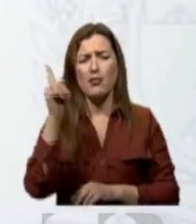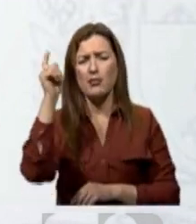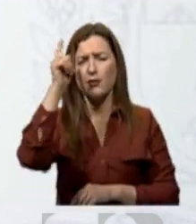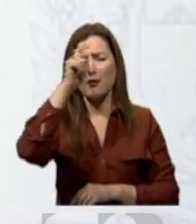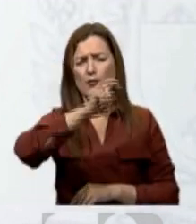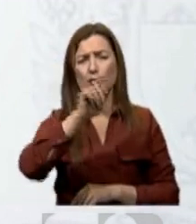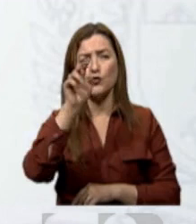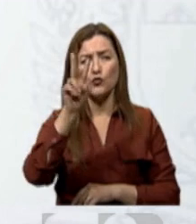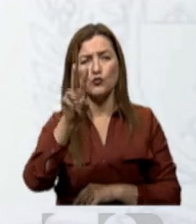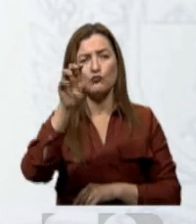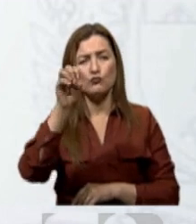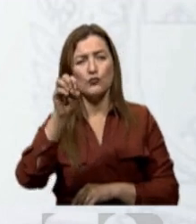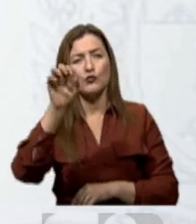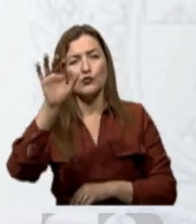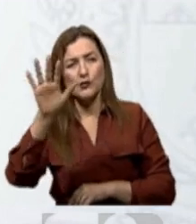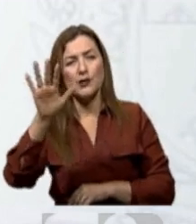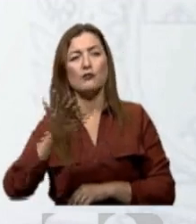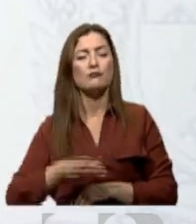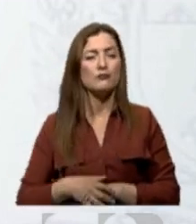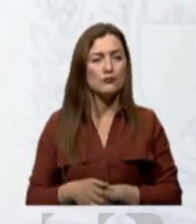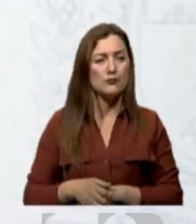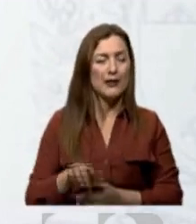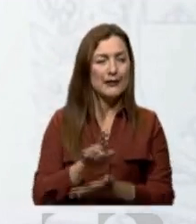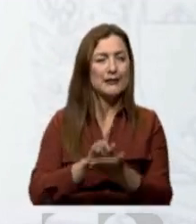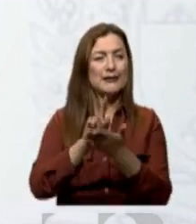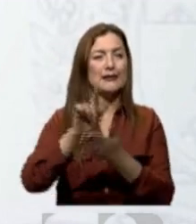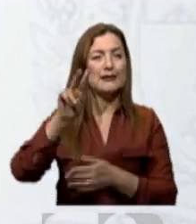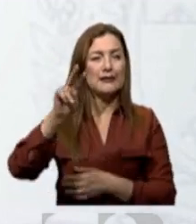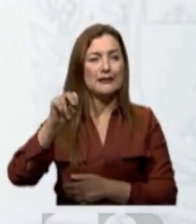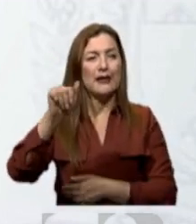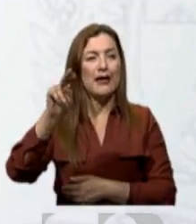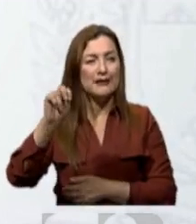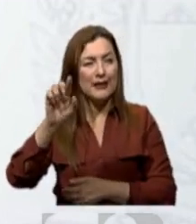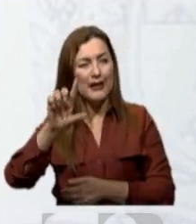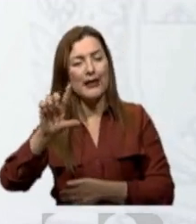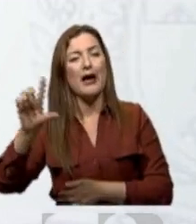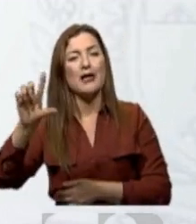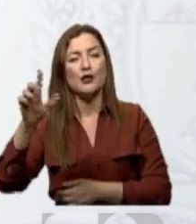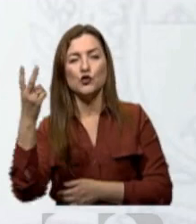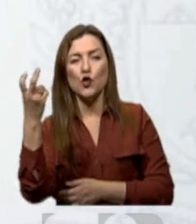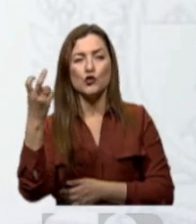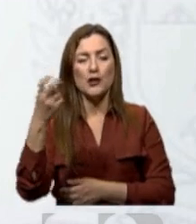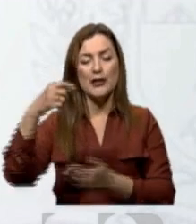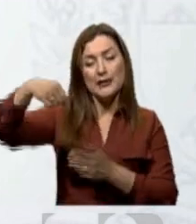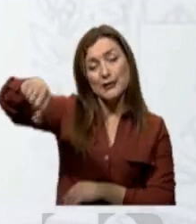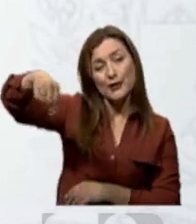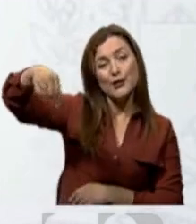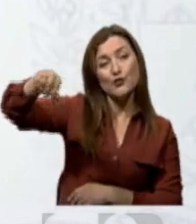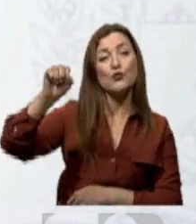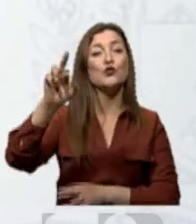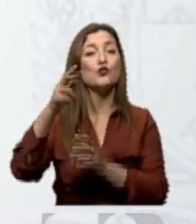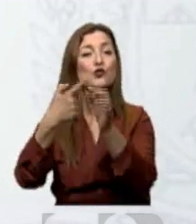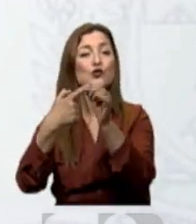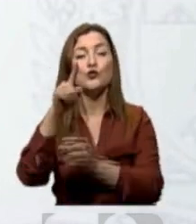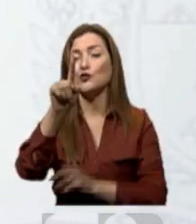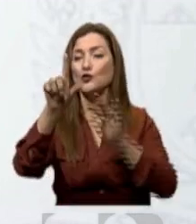complejos, 205 uniformados, en el distrito Nanegal 12 uniformados, formados en el distrito Quitumbe, en el sur de la